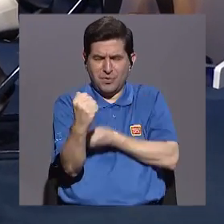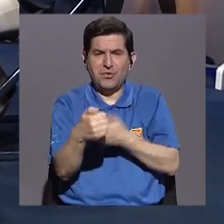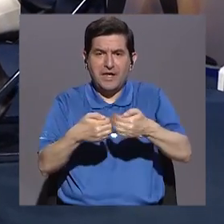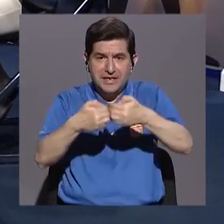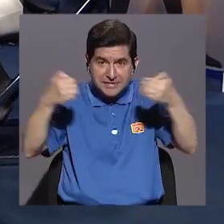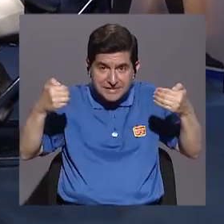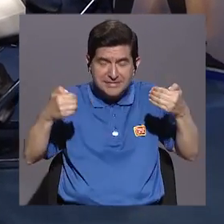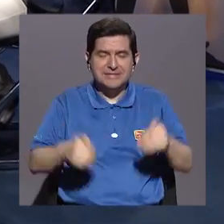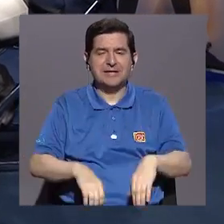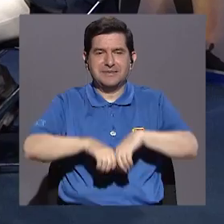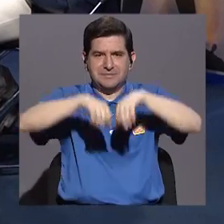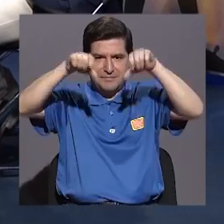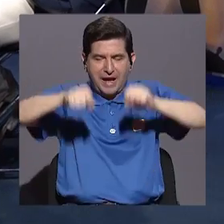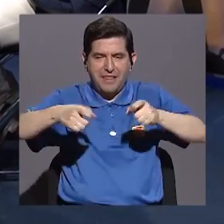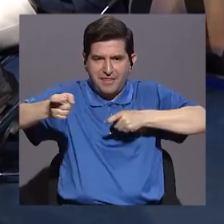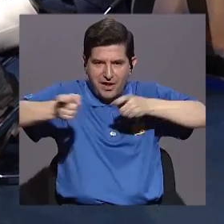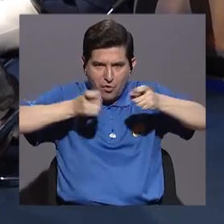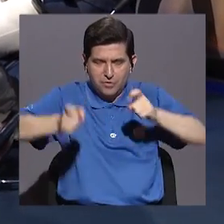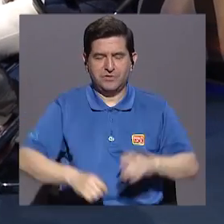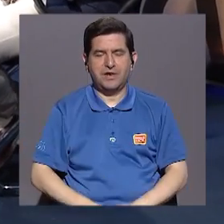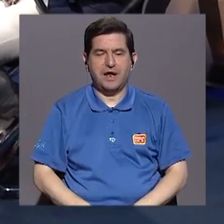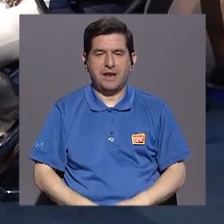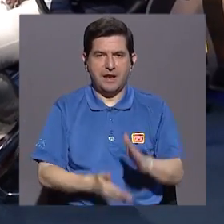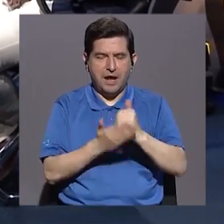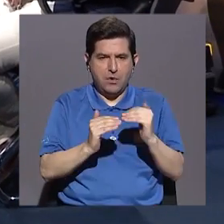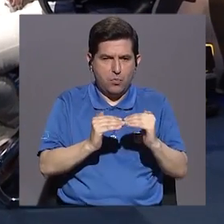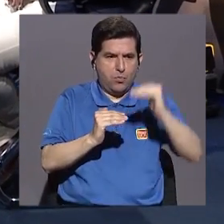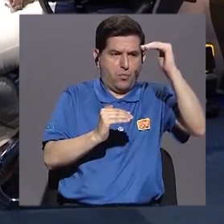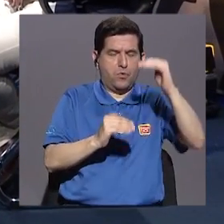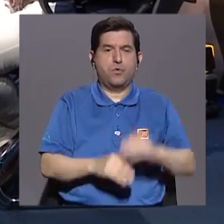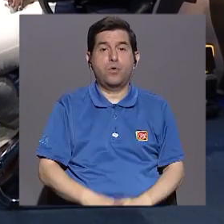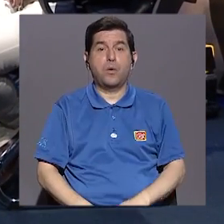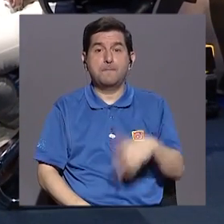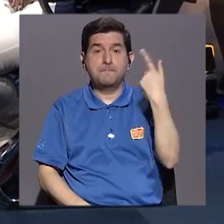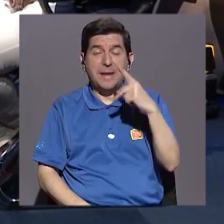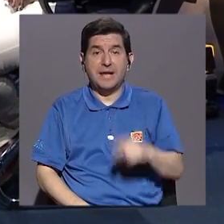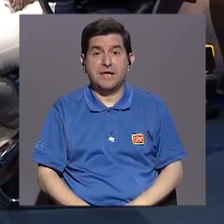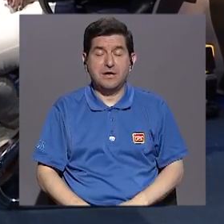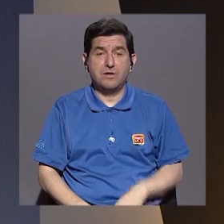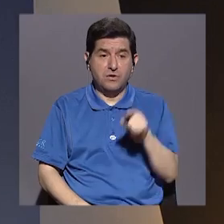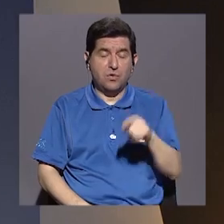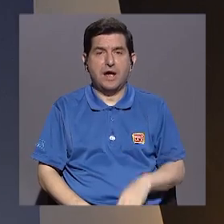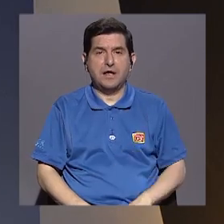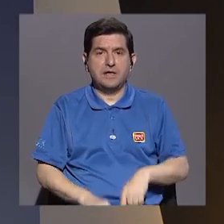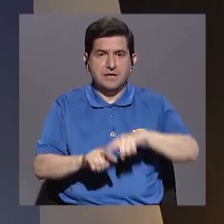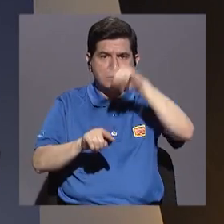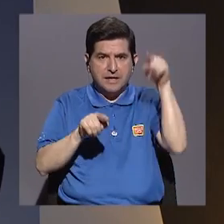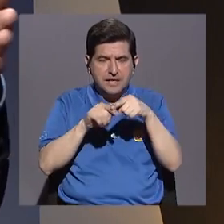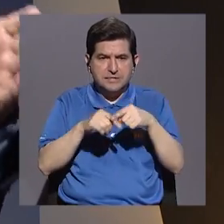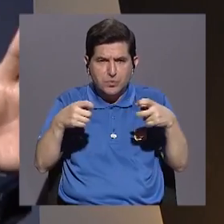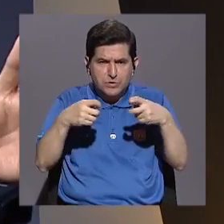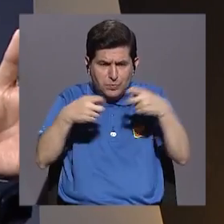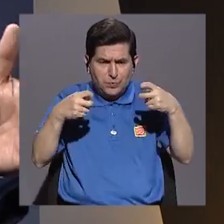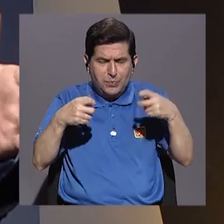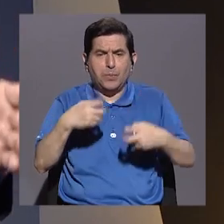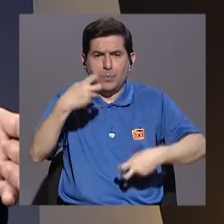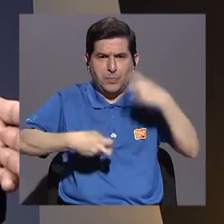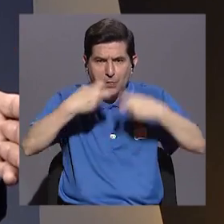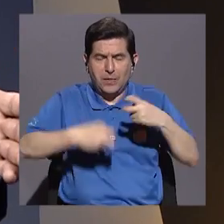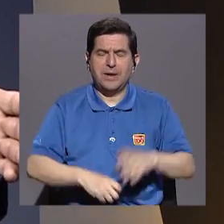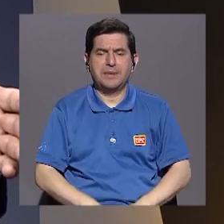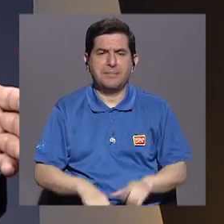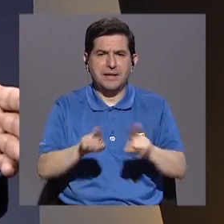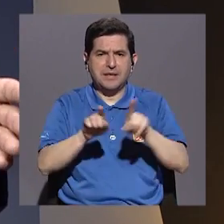separado del sistema de control hay un voltaje más alto el peligro de cortocircuito hay hay problemas de